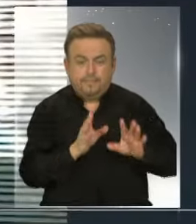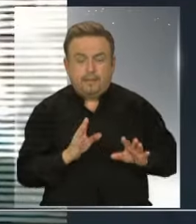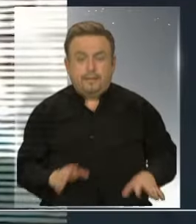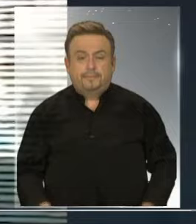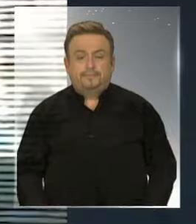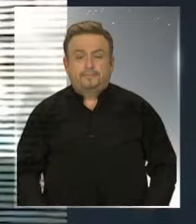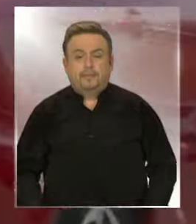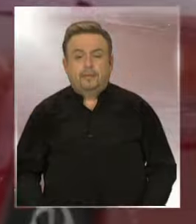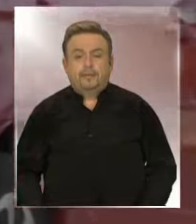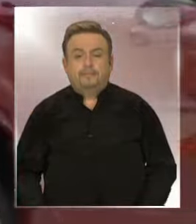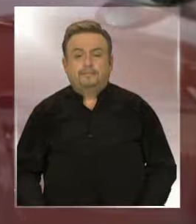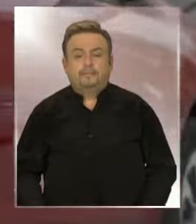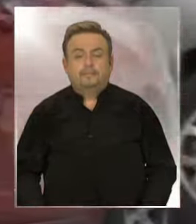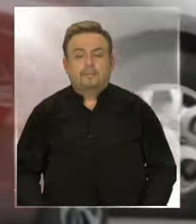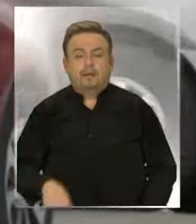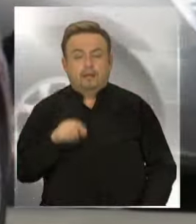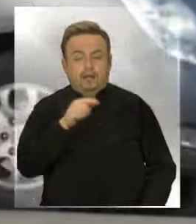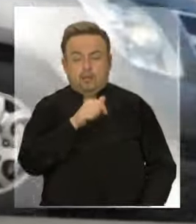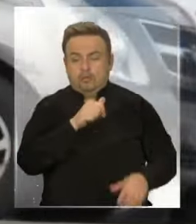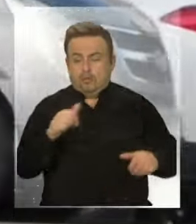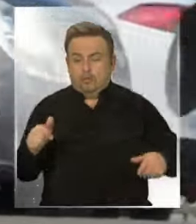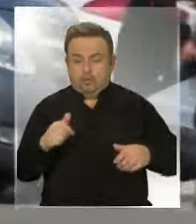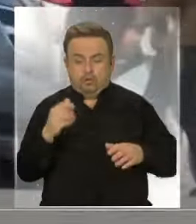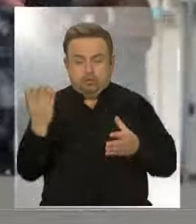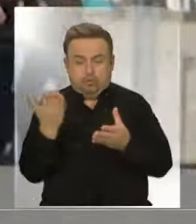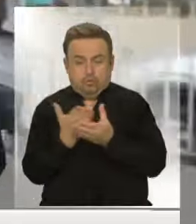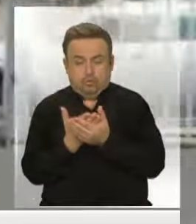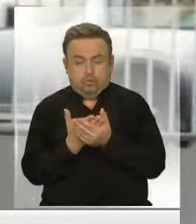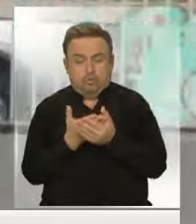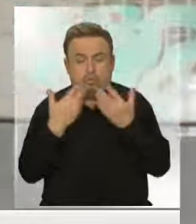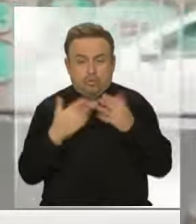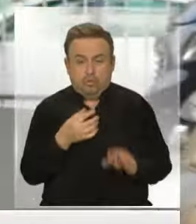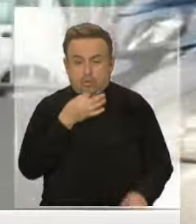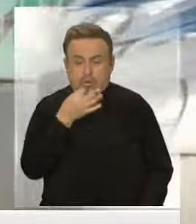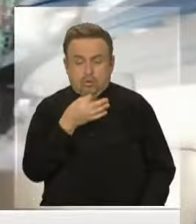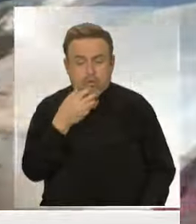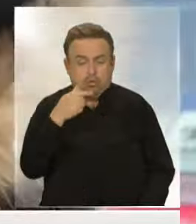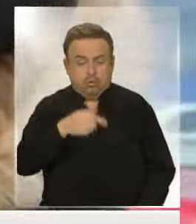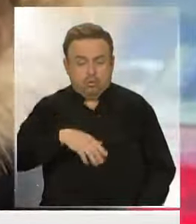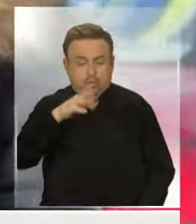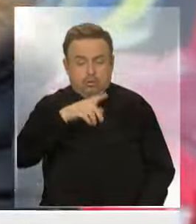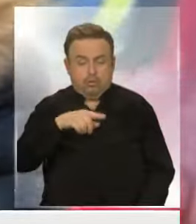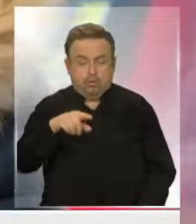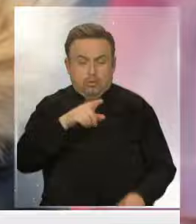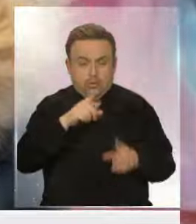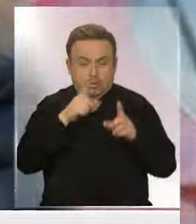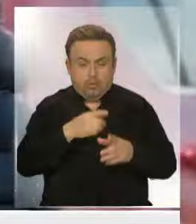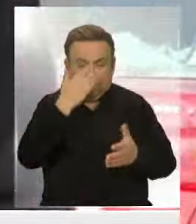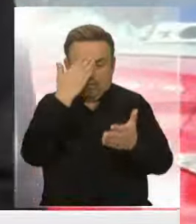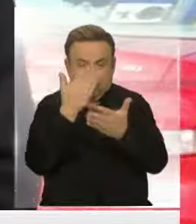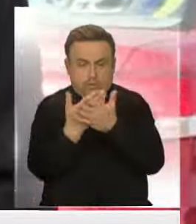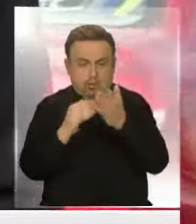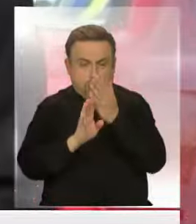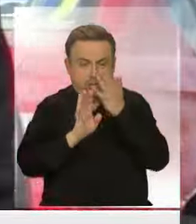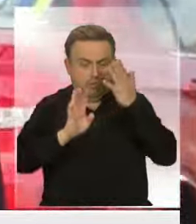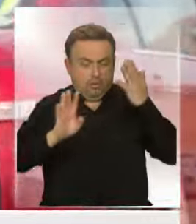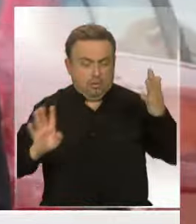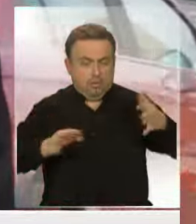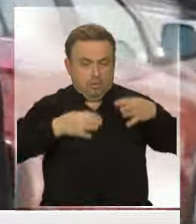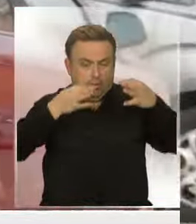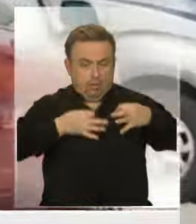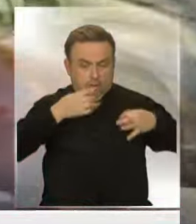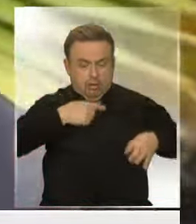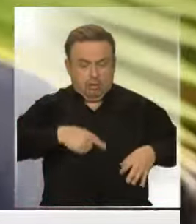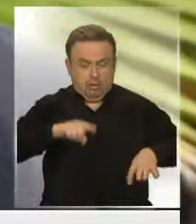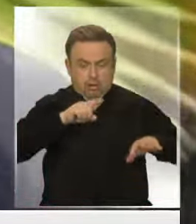bandas rivales. Con todos estos antecedentes, Chucky Indica y el resto de los detenidos enfrentaron una larga formalización de cargos